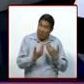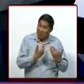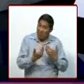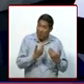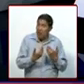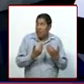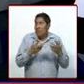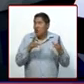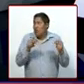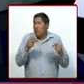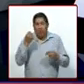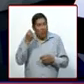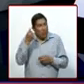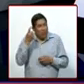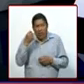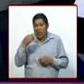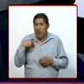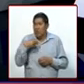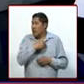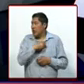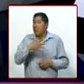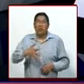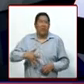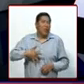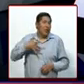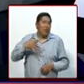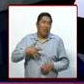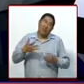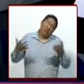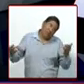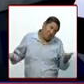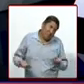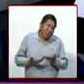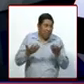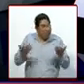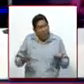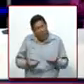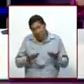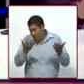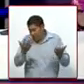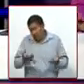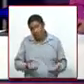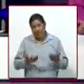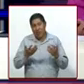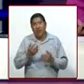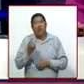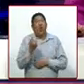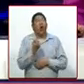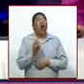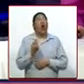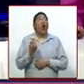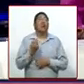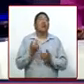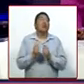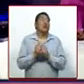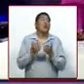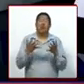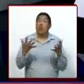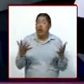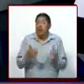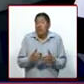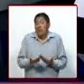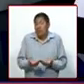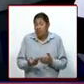entre seres humanos no entendemos nuestros sentimientos... Y claro, cuestiones de amor, de soledad y de compañía también a la